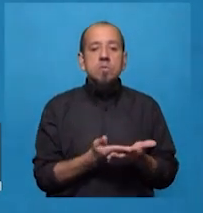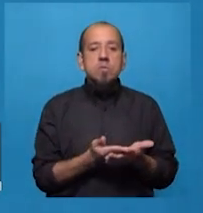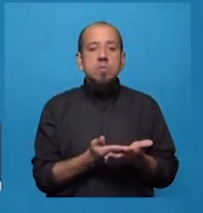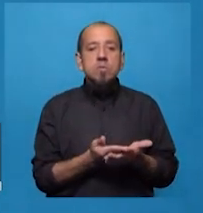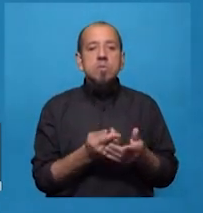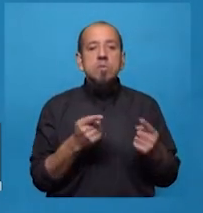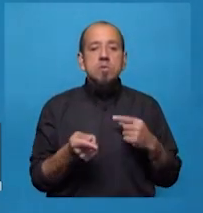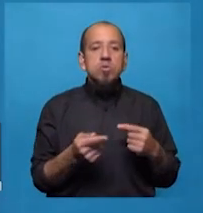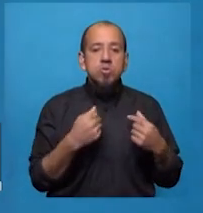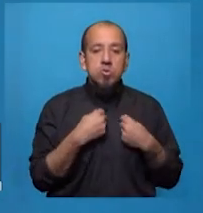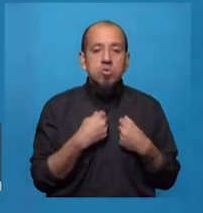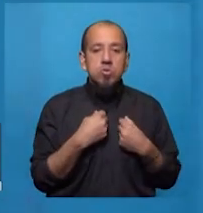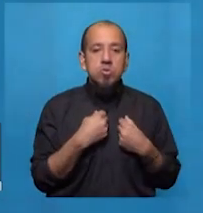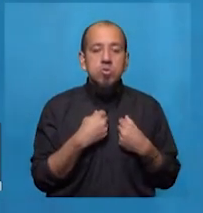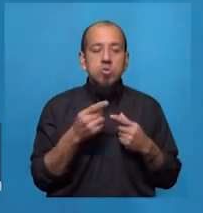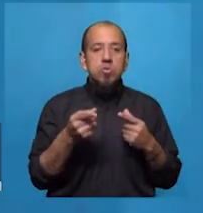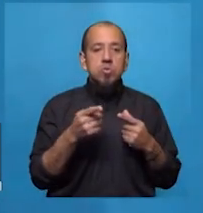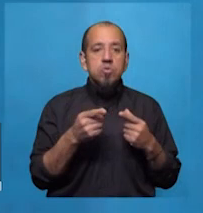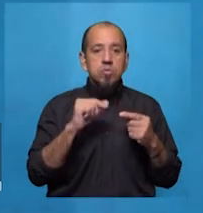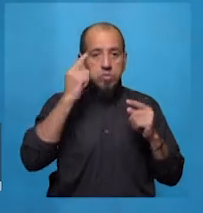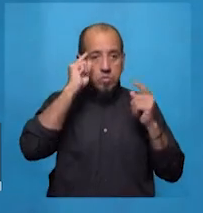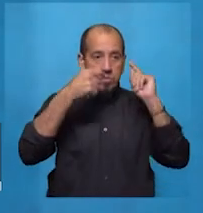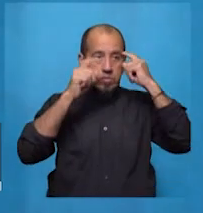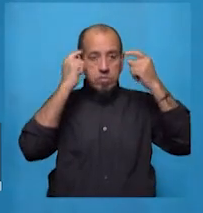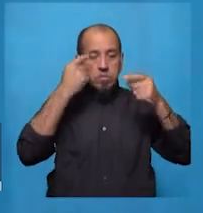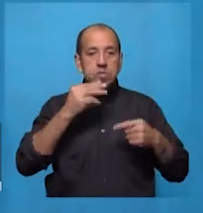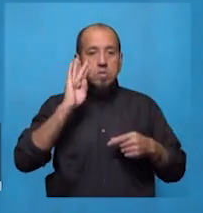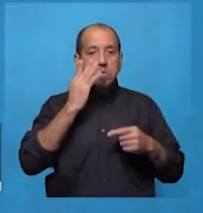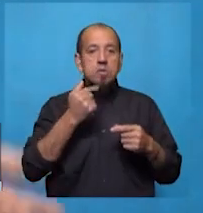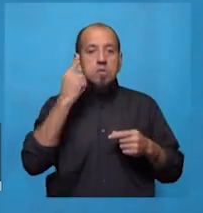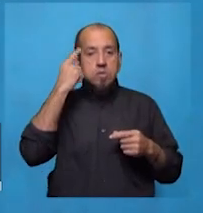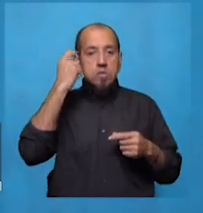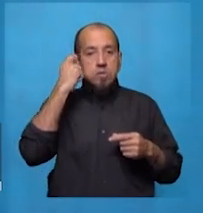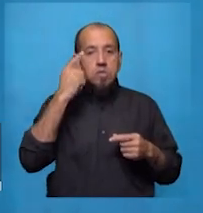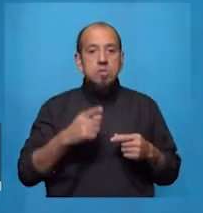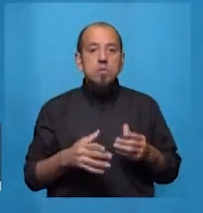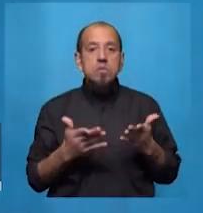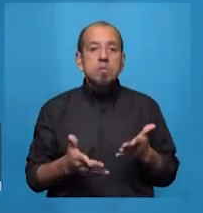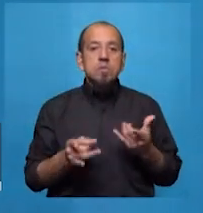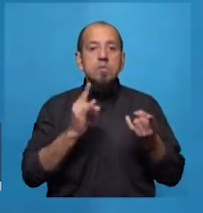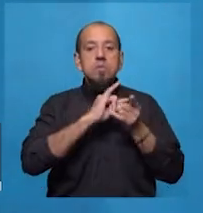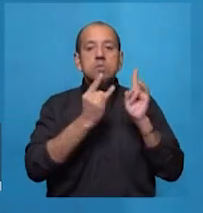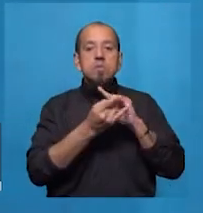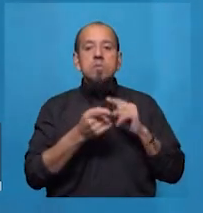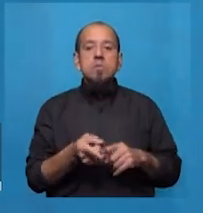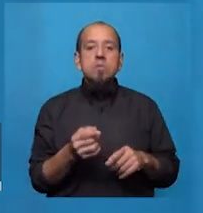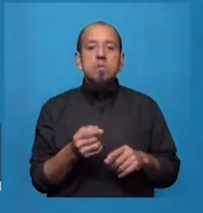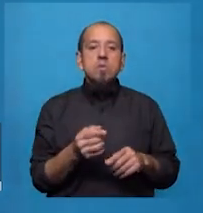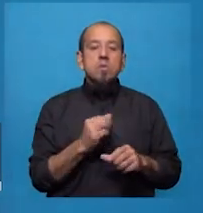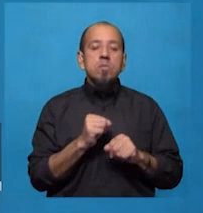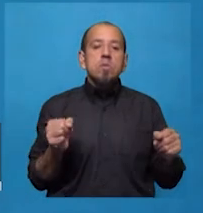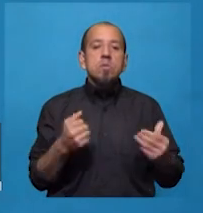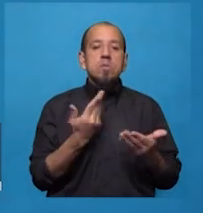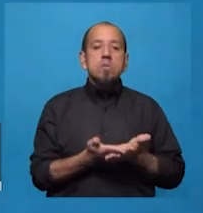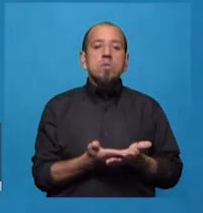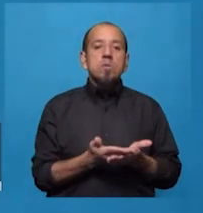debate y estamos dispuestos aportar nuestro nuestro conocimiento nuestra experiencia y nuestras manos en el parlamento Si eso se llegará a proponer